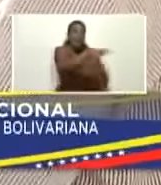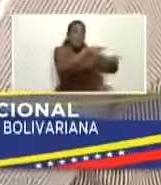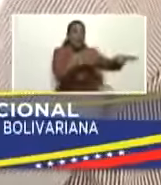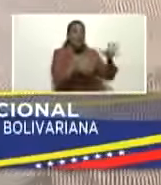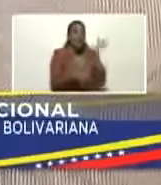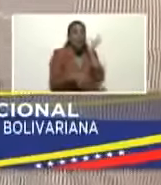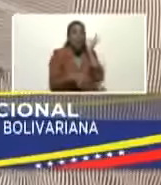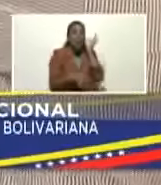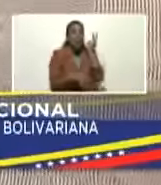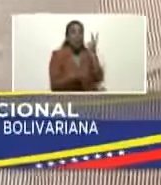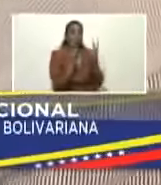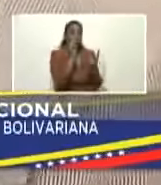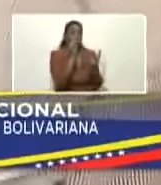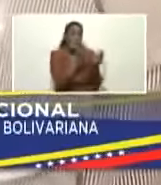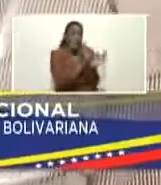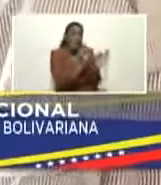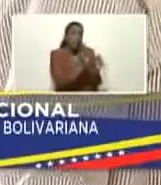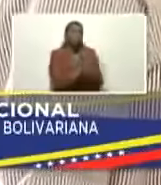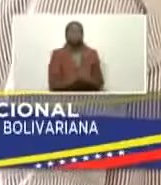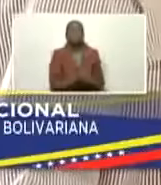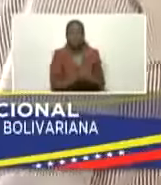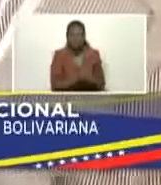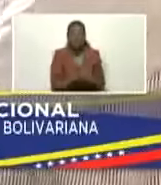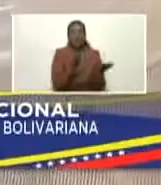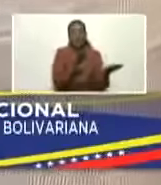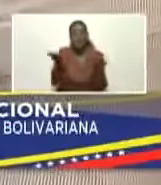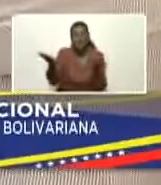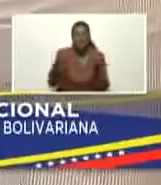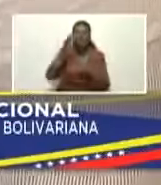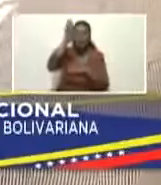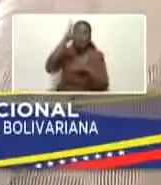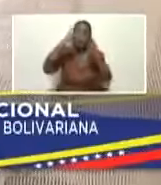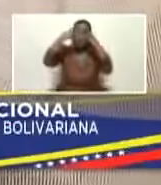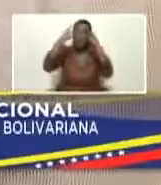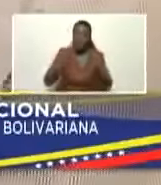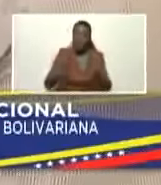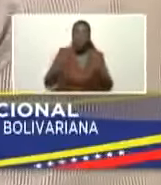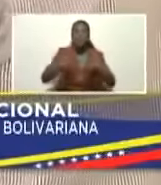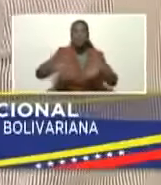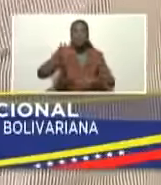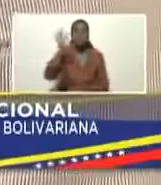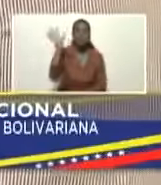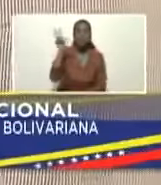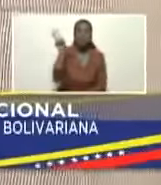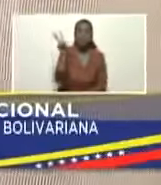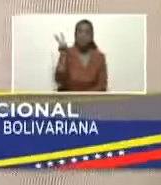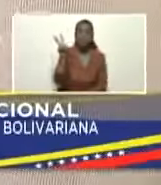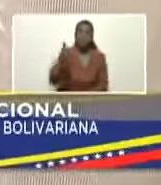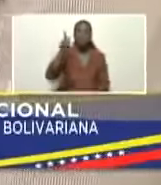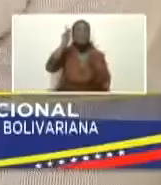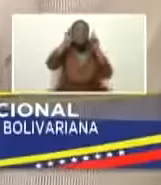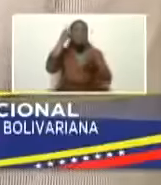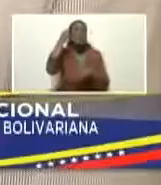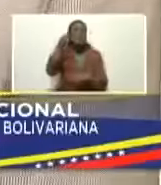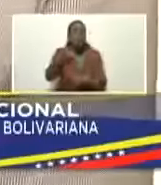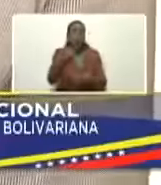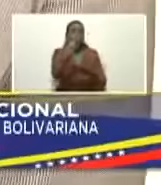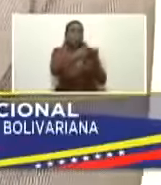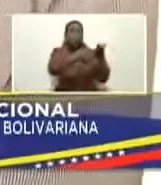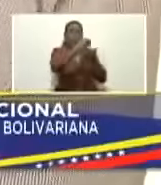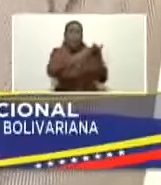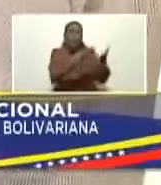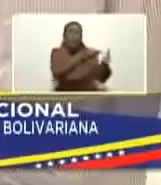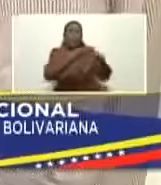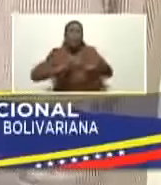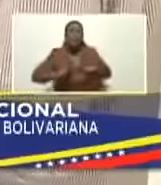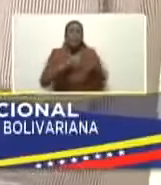muchacha. Que Dios me los bendiga, muchachos. Sigan adelante. Futuros profesionales de la República. Profesor, ayúdeme con esa cartica por allá, que me